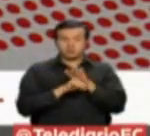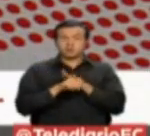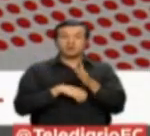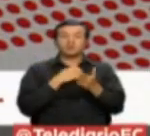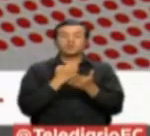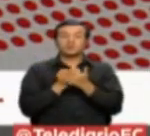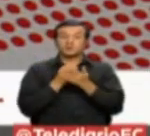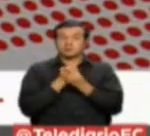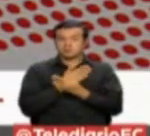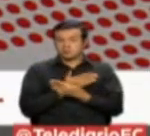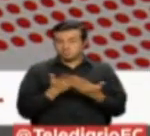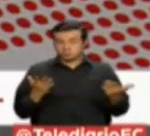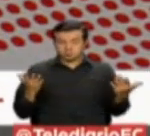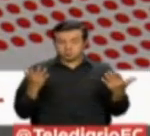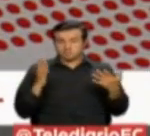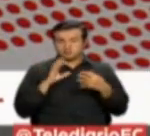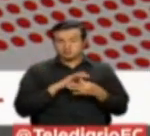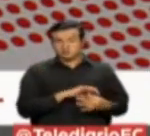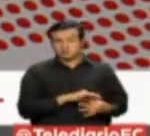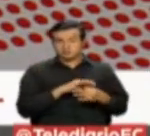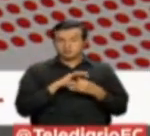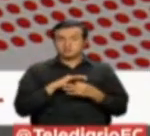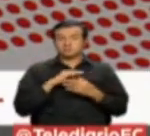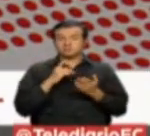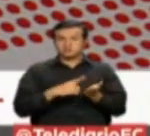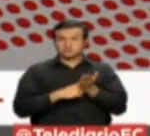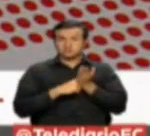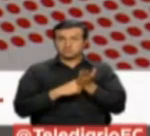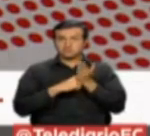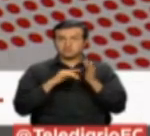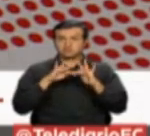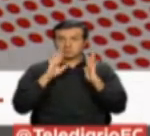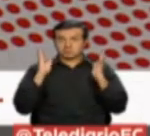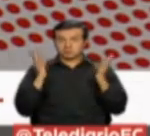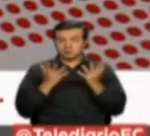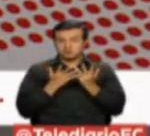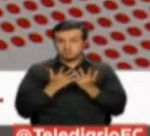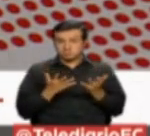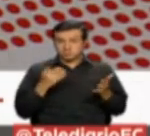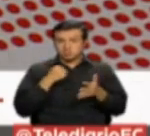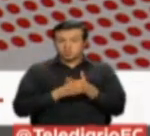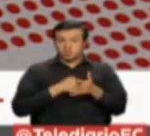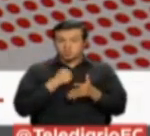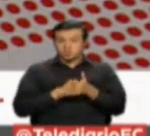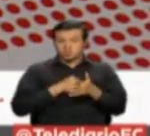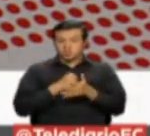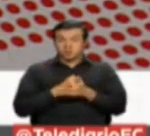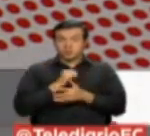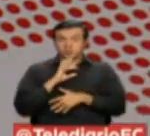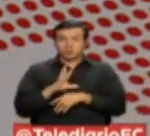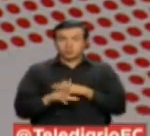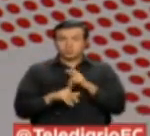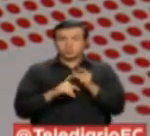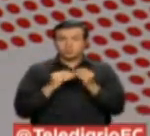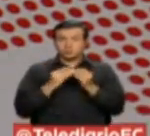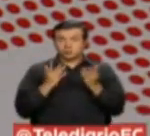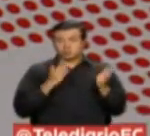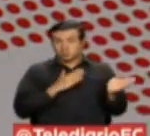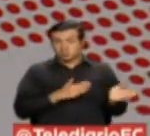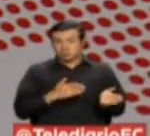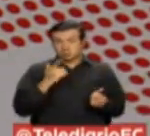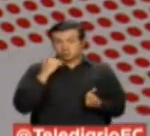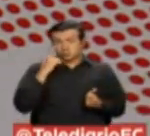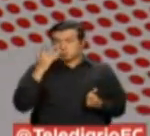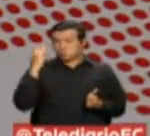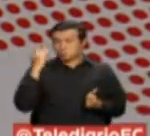¿no? Juntamente con este foro global de lucha contra la corrupción, y que